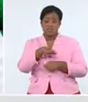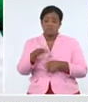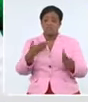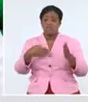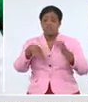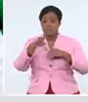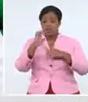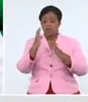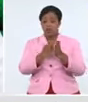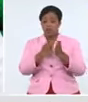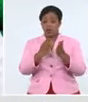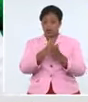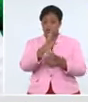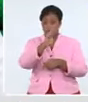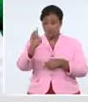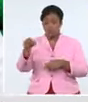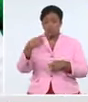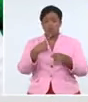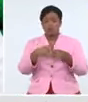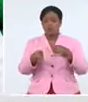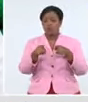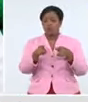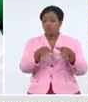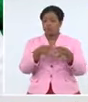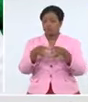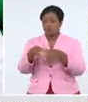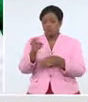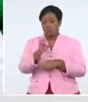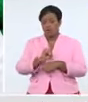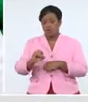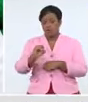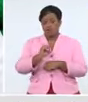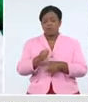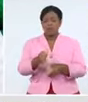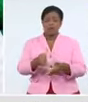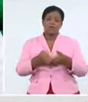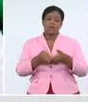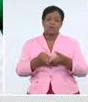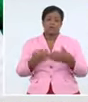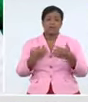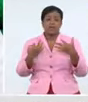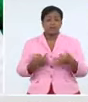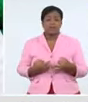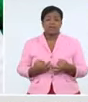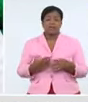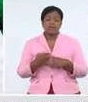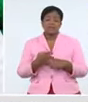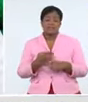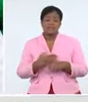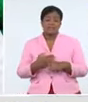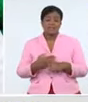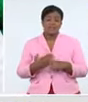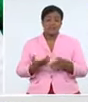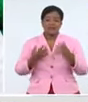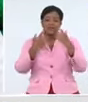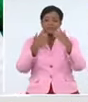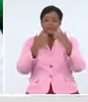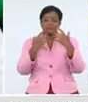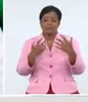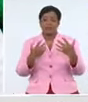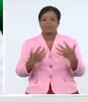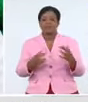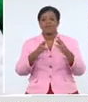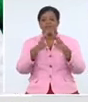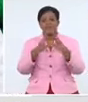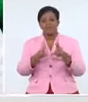de organismos que han estado participando. Y realmente denotan el importante resultado, o